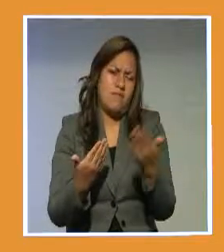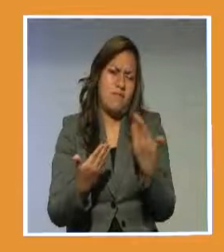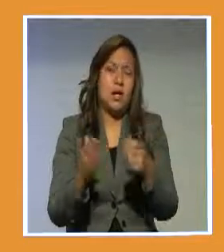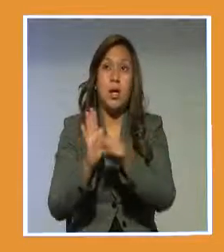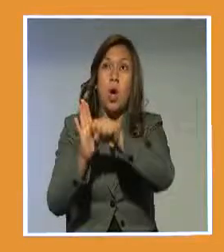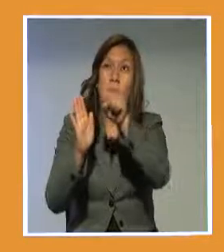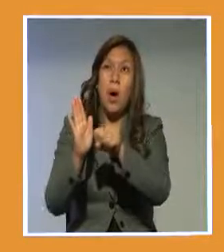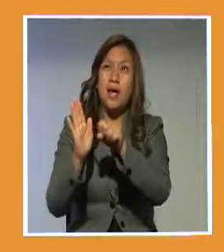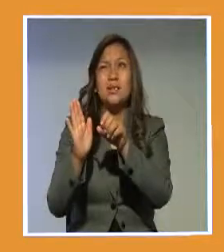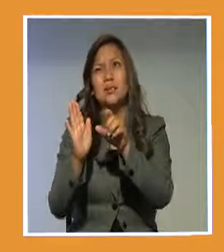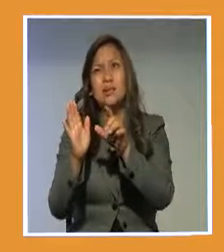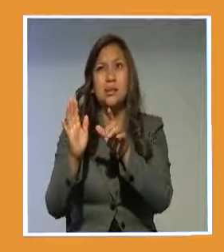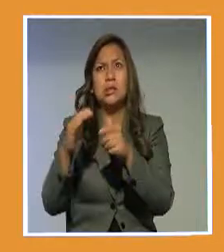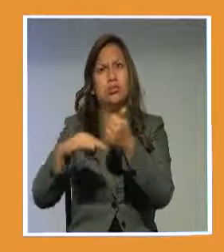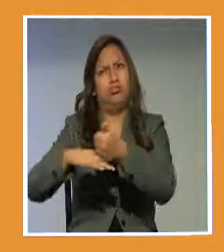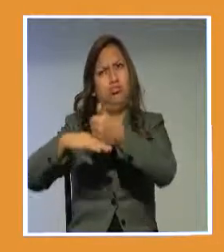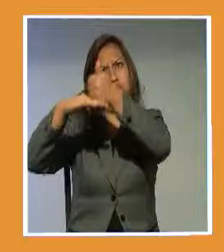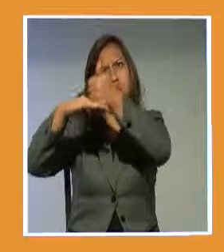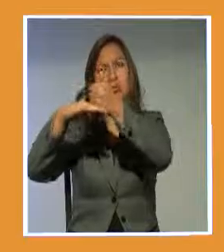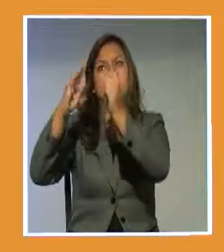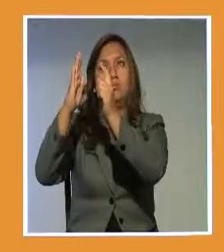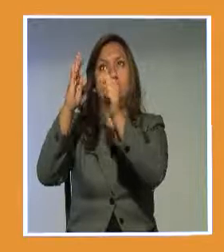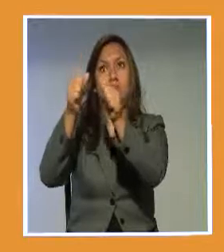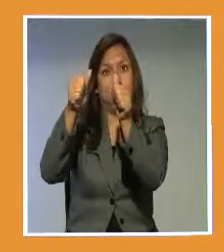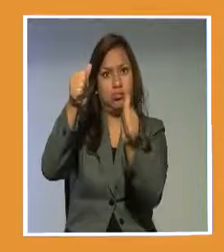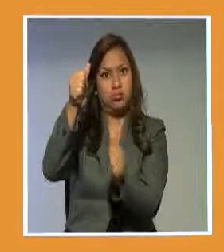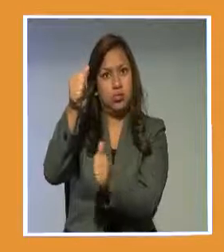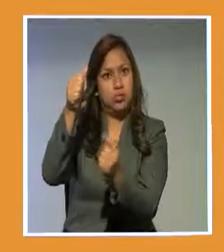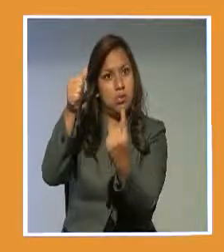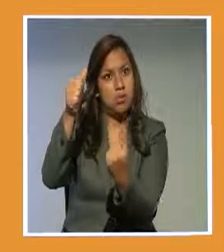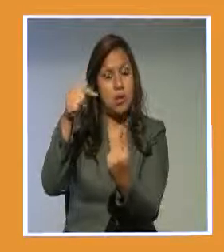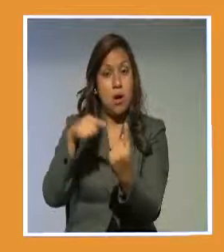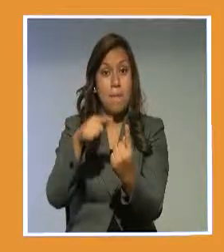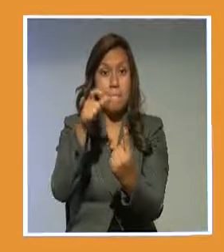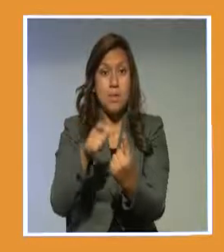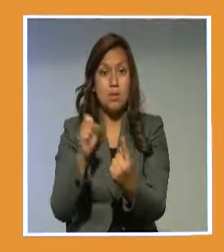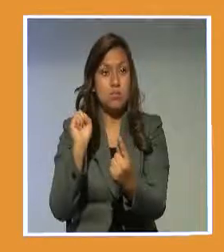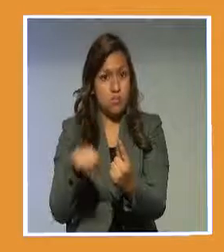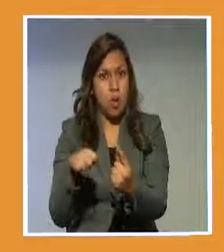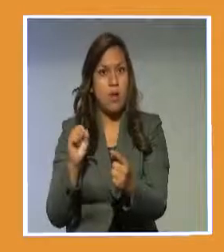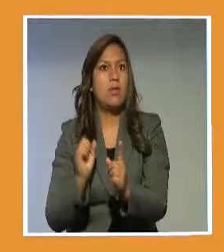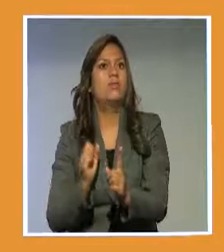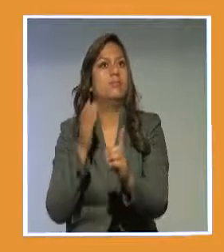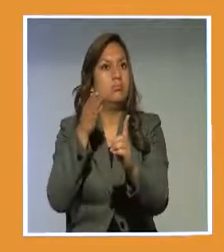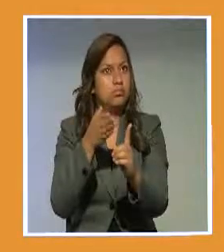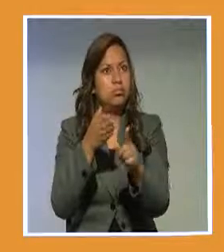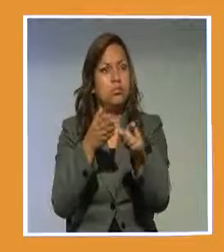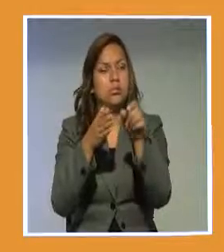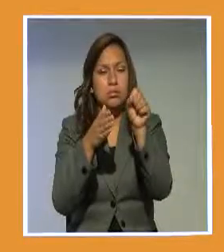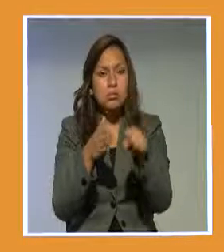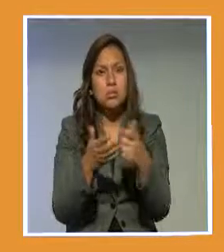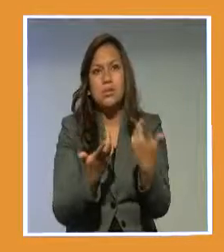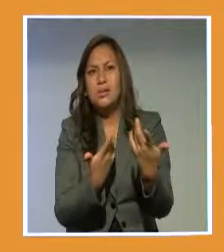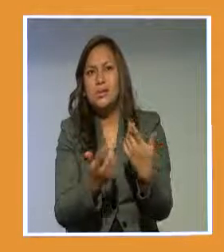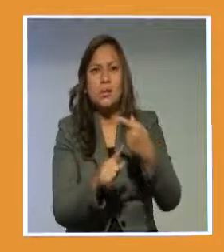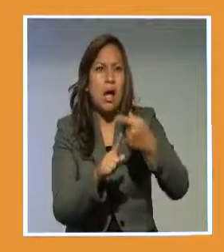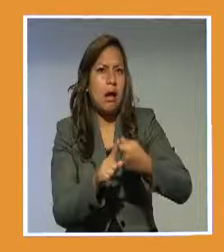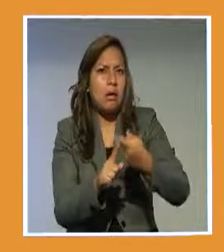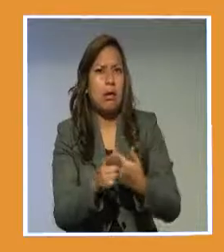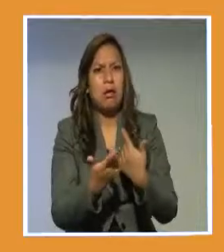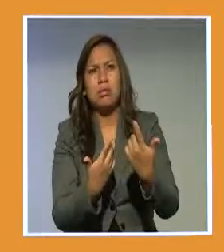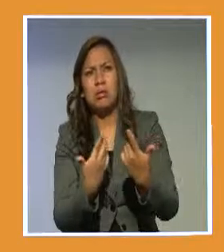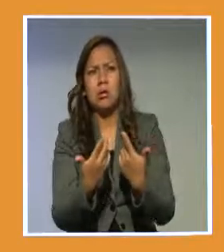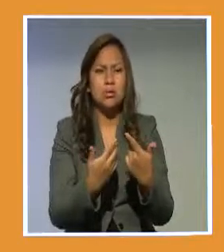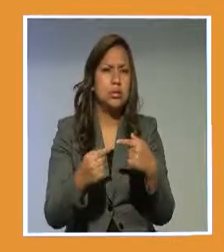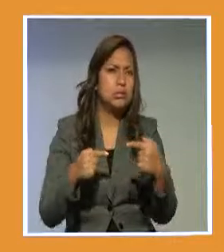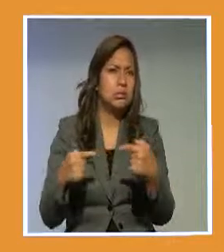tanto es el notario ahora que puede hacer o solemnizar el desahucio en materia de inquilinato. También